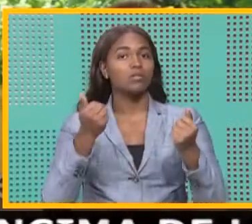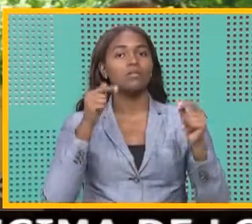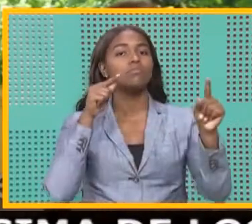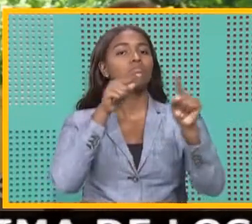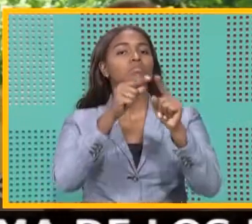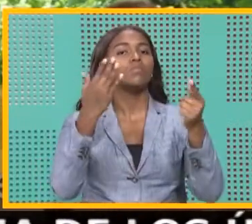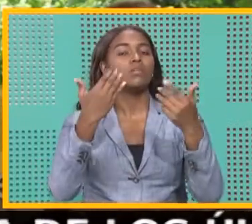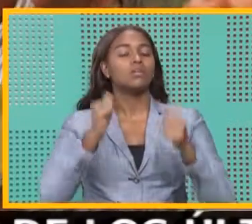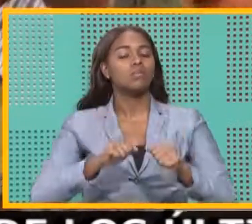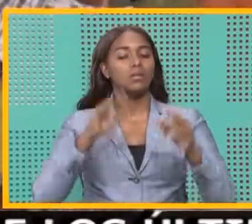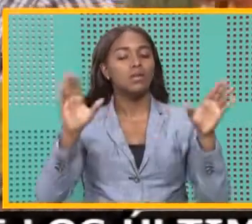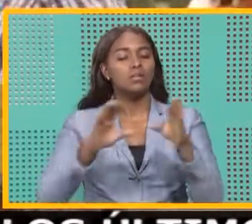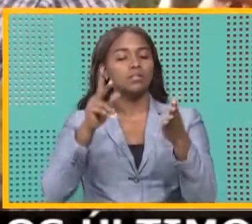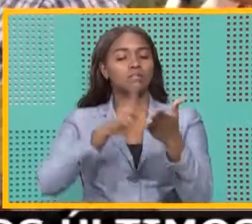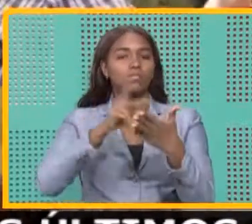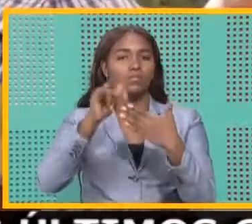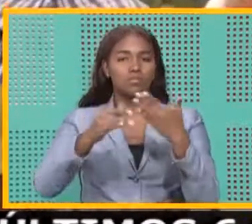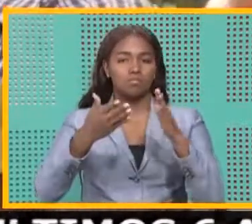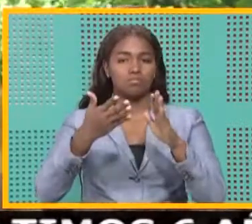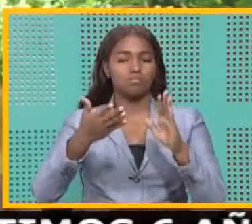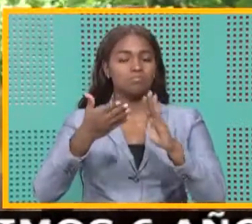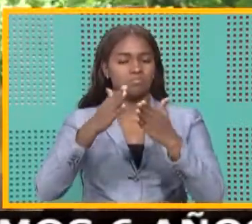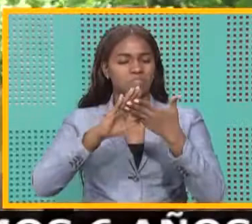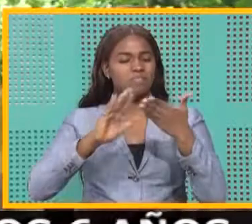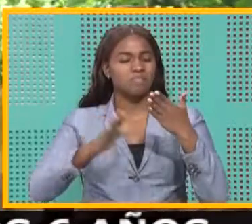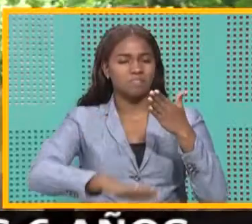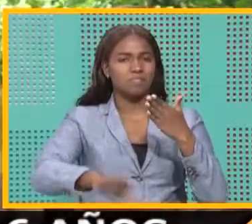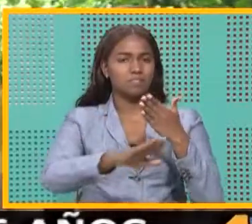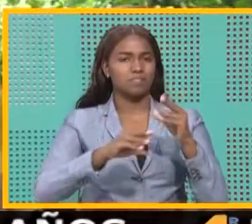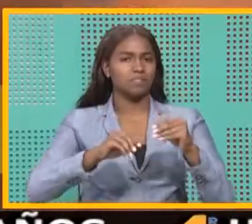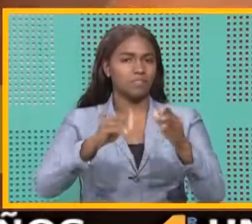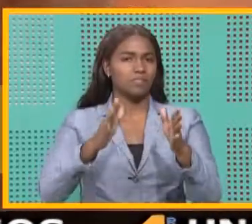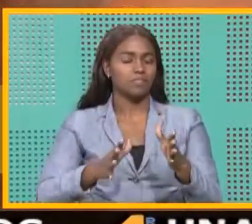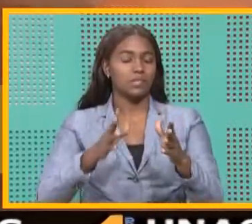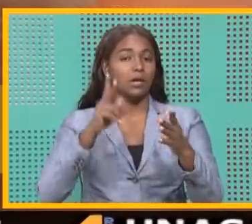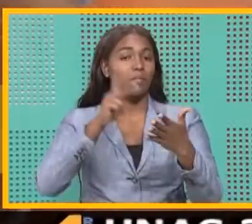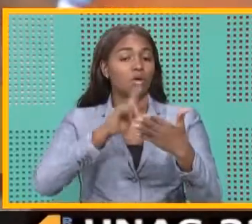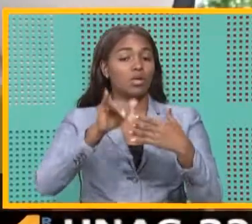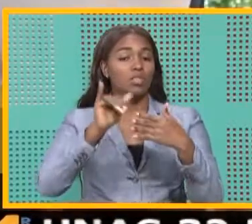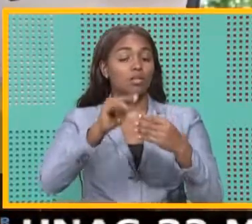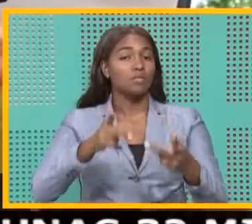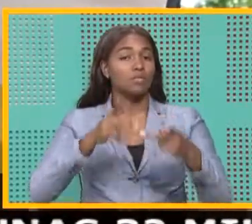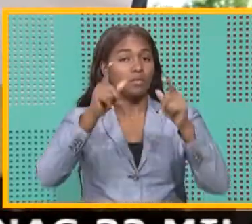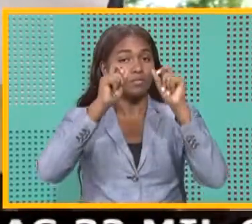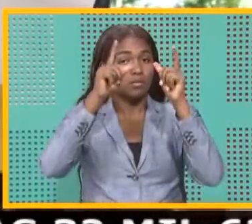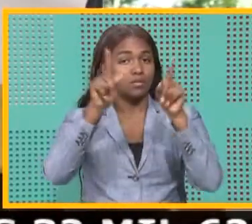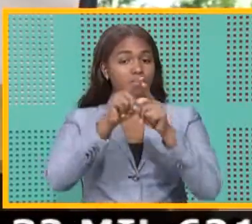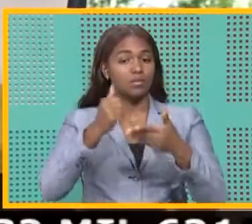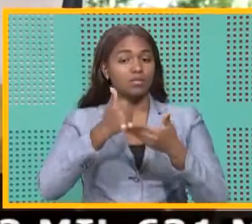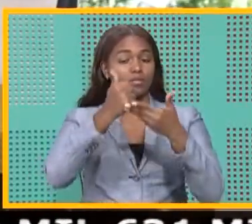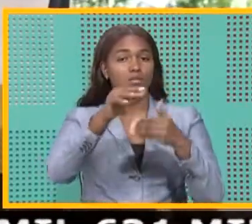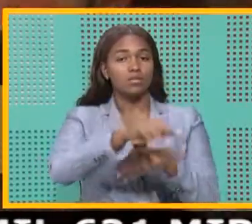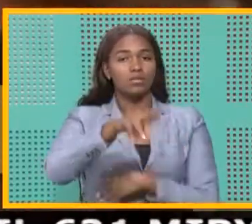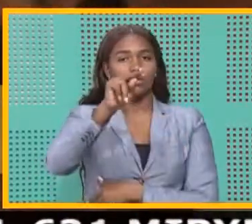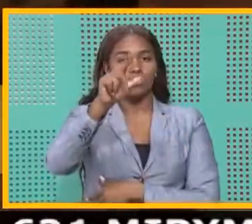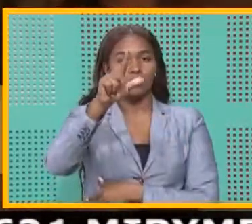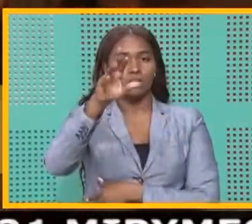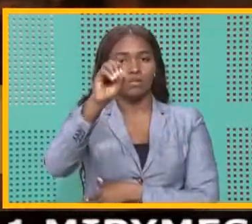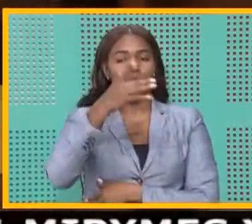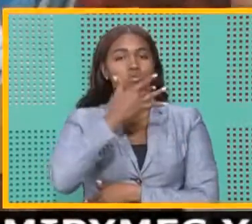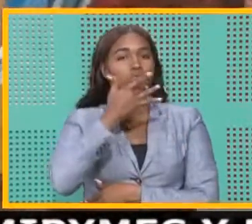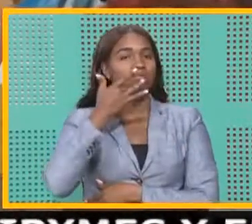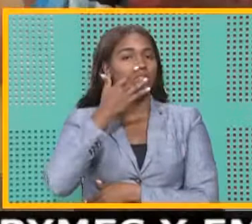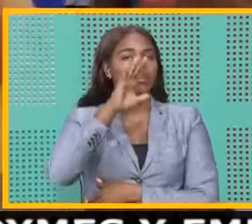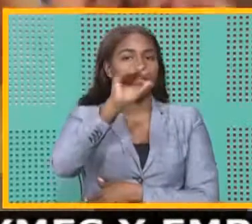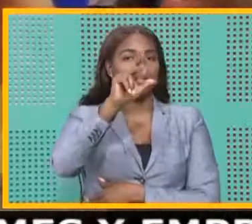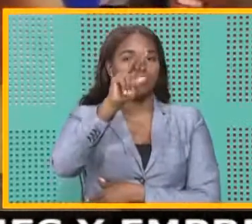de desarrollar un proyecto agrícola. El proyecto de esta visita sorpresa también favorece a las comunidades Naranjo Dulce,